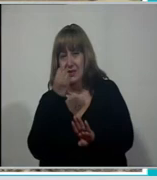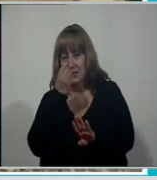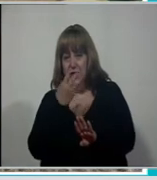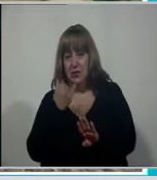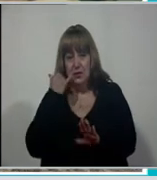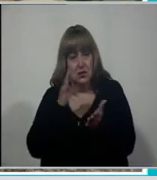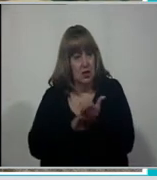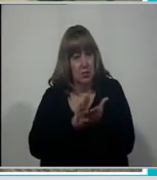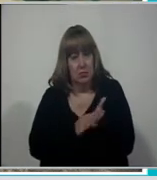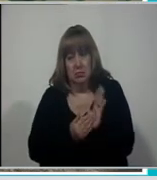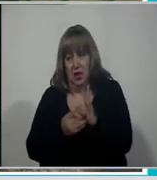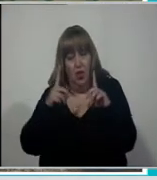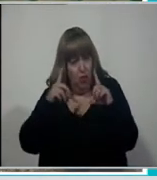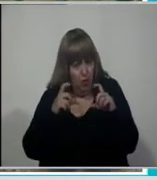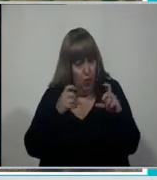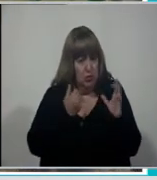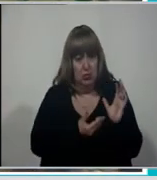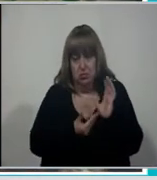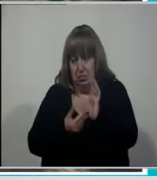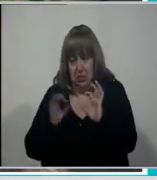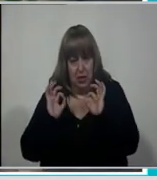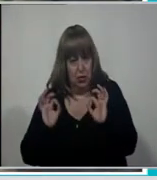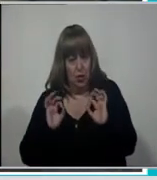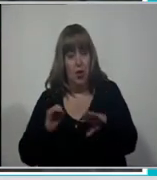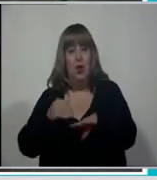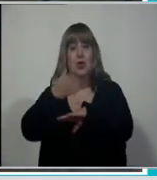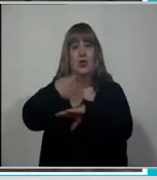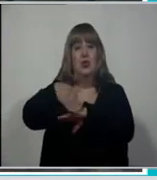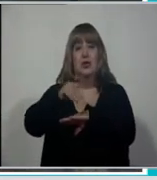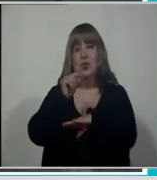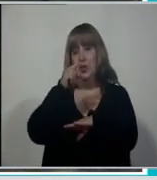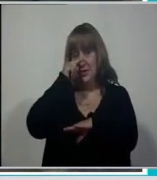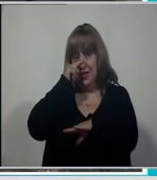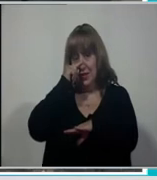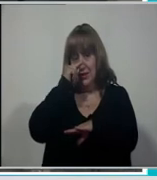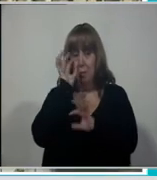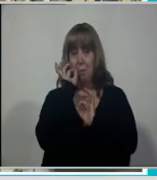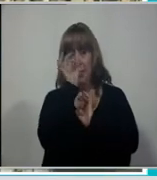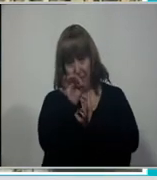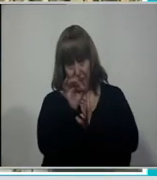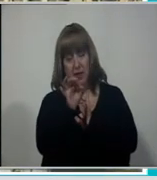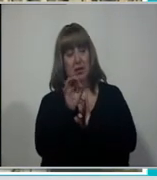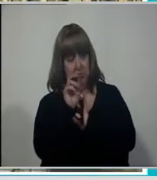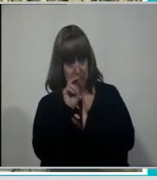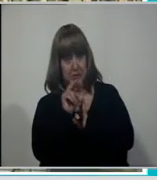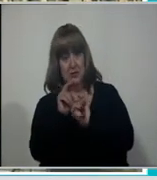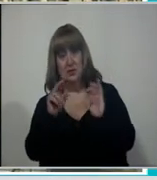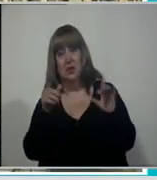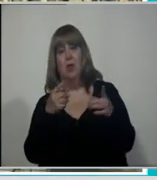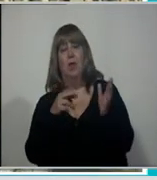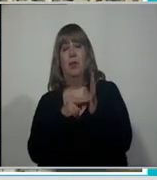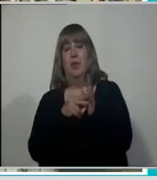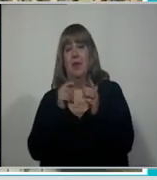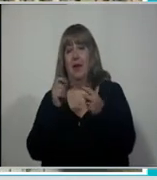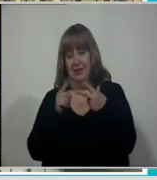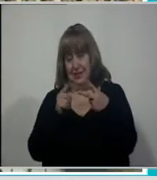estado presentan las fotos no está aparte por suerte está sobre la ruta 7 está se ve hasta la vista la construcción la discusión de